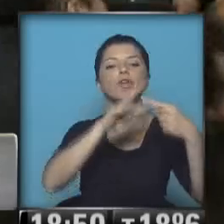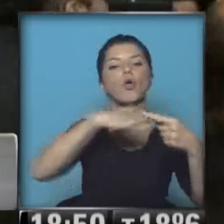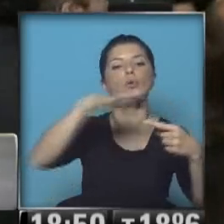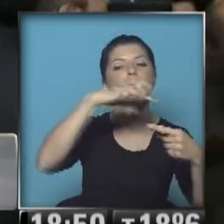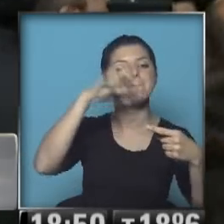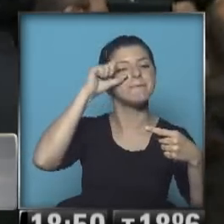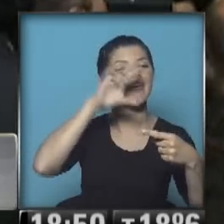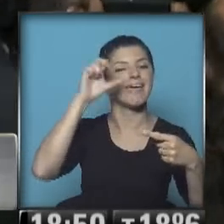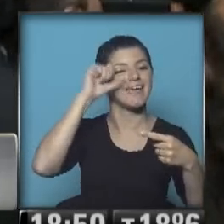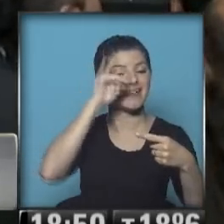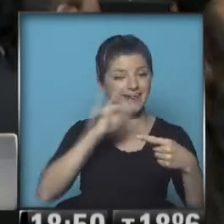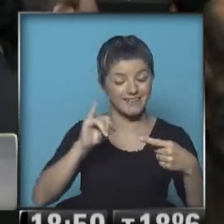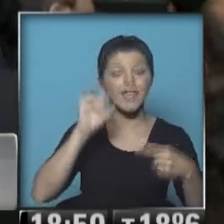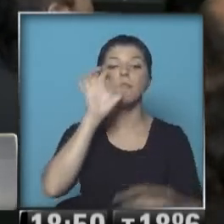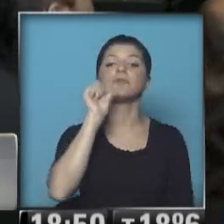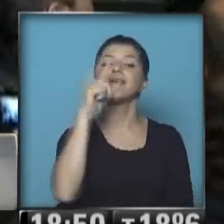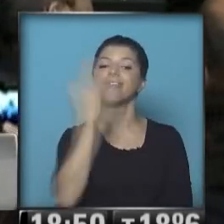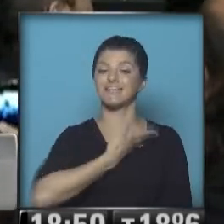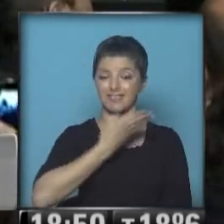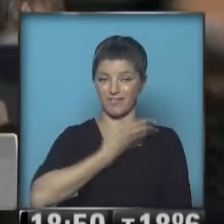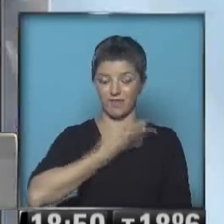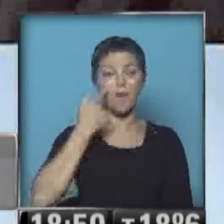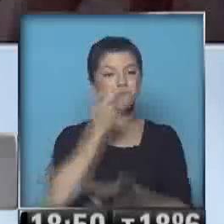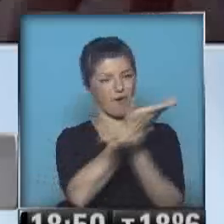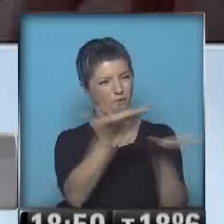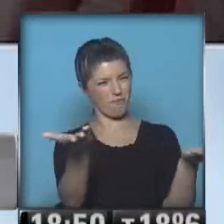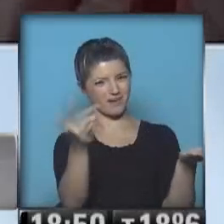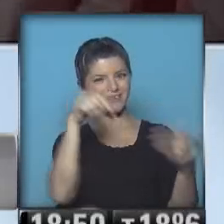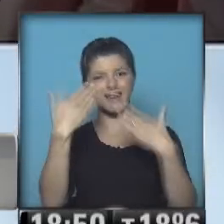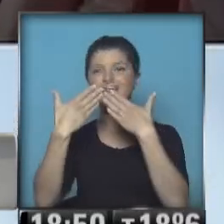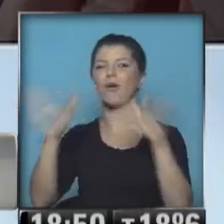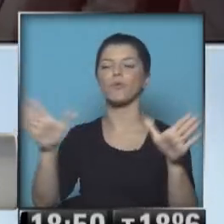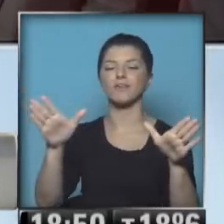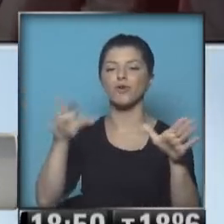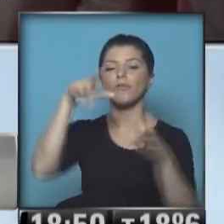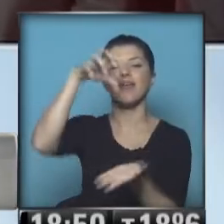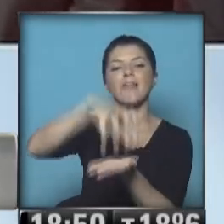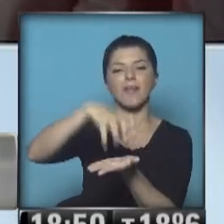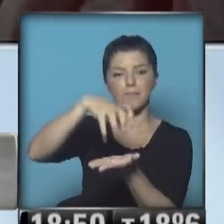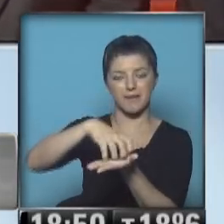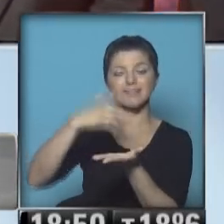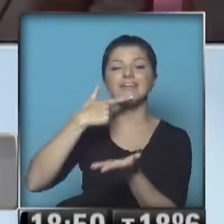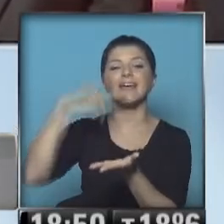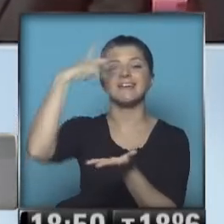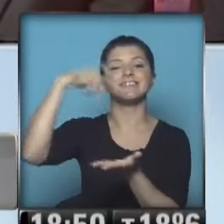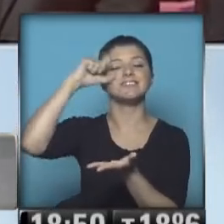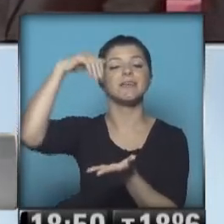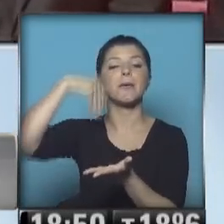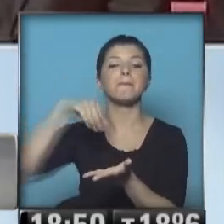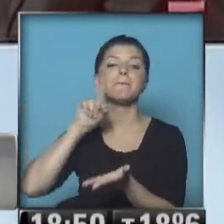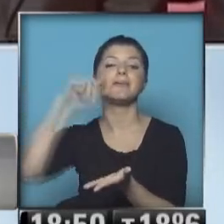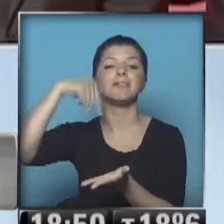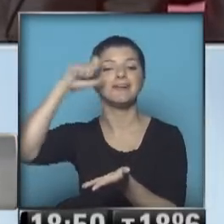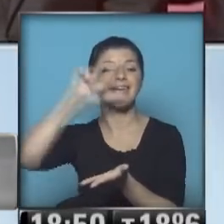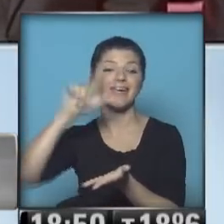Pérez, provincia de Santa Fe, para compartir juntos la inauguración de la ampliación de la planta Geminelli, Sociedad Anónima, que es una